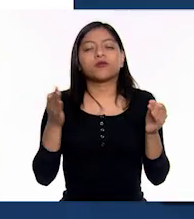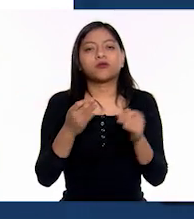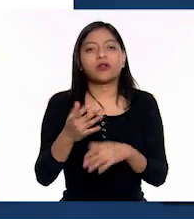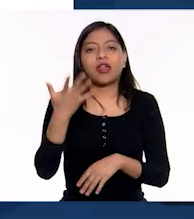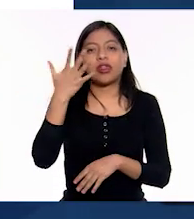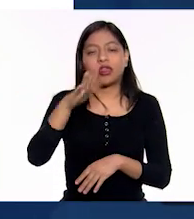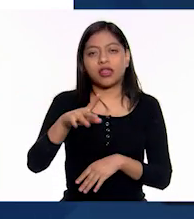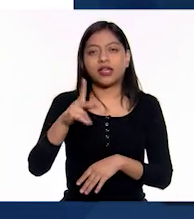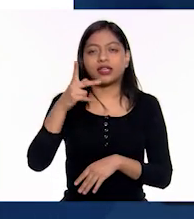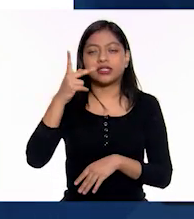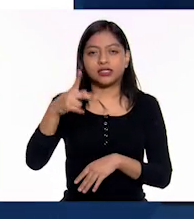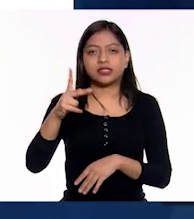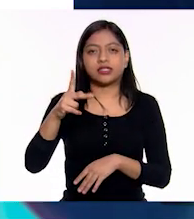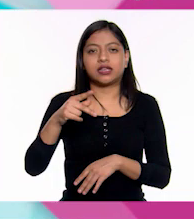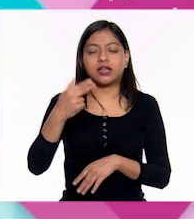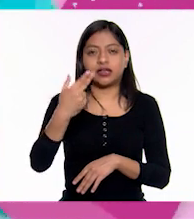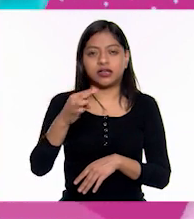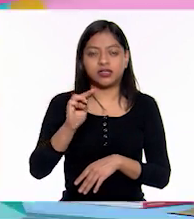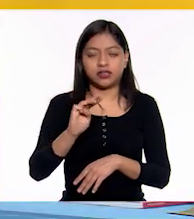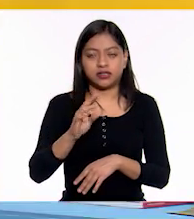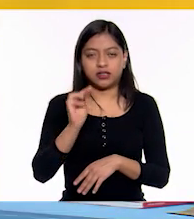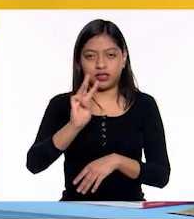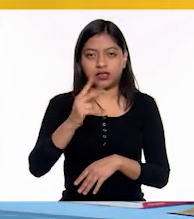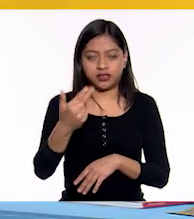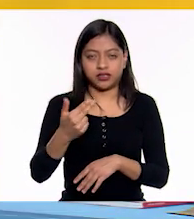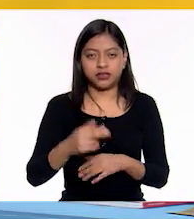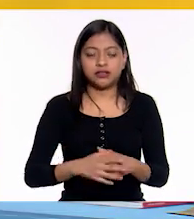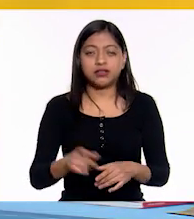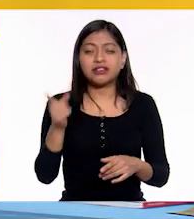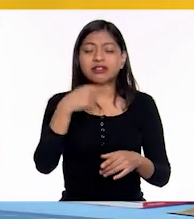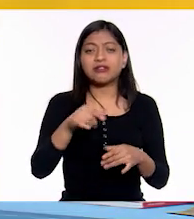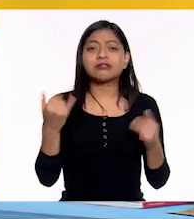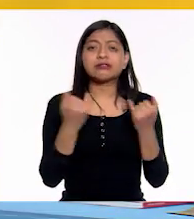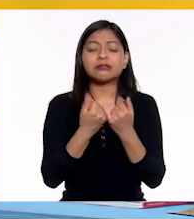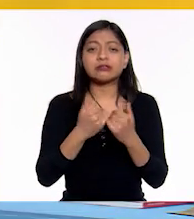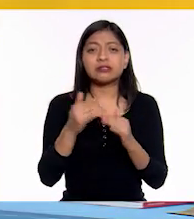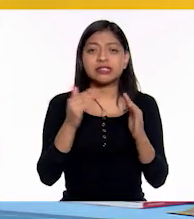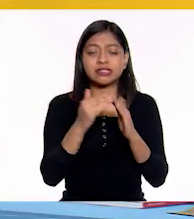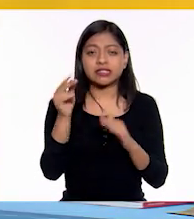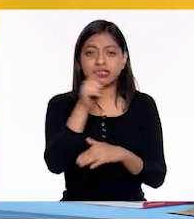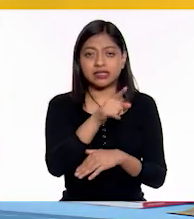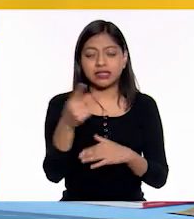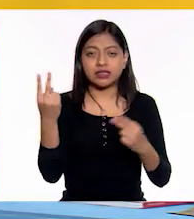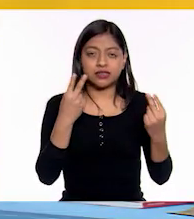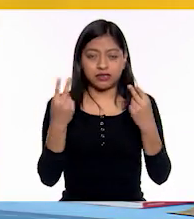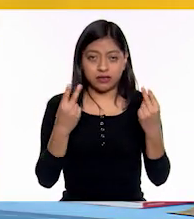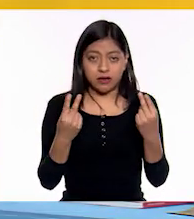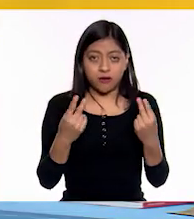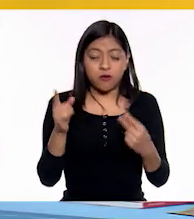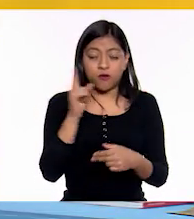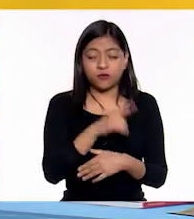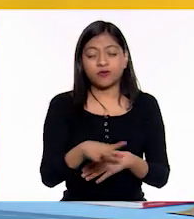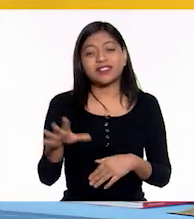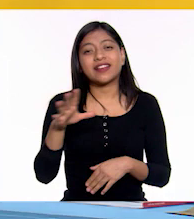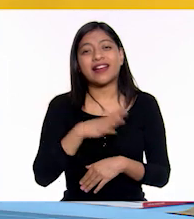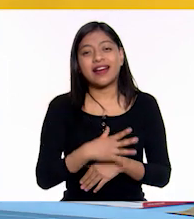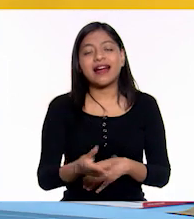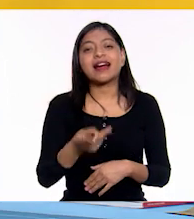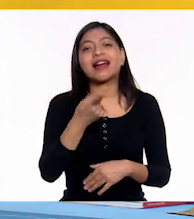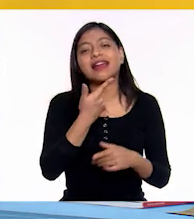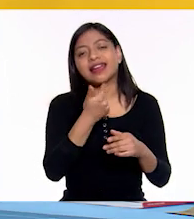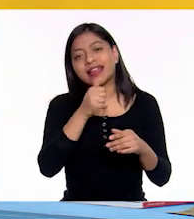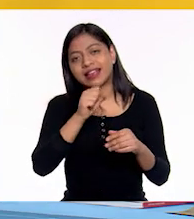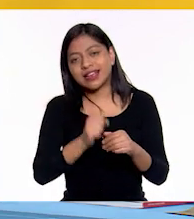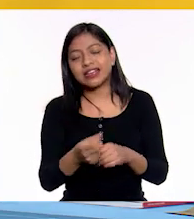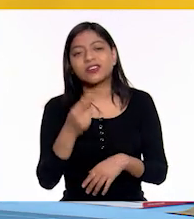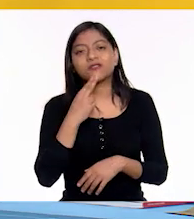10 kilowatts. Además de la electricidad, en las casas se utilizan combustibles como el gas butano, propano